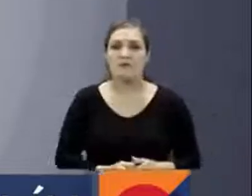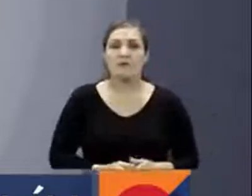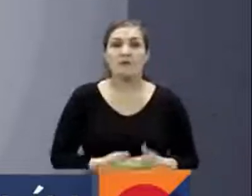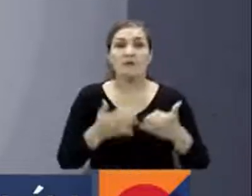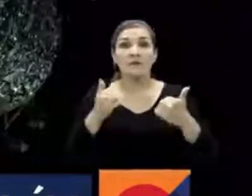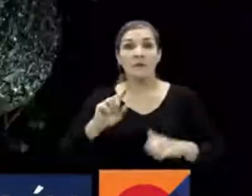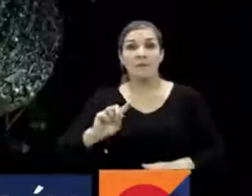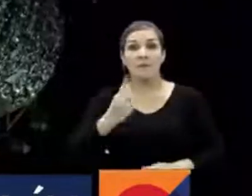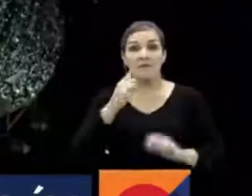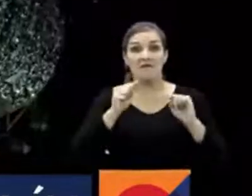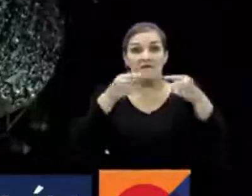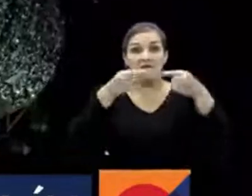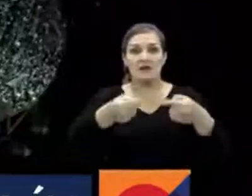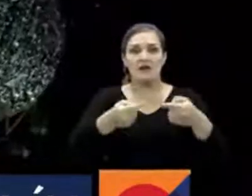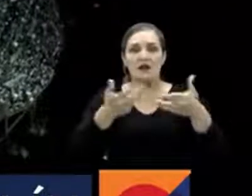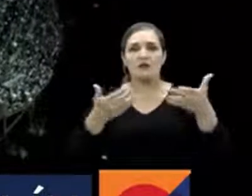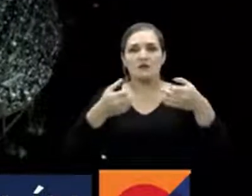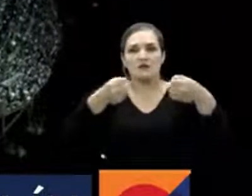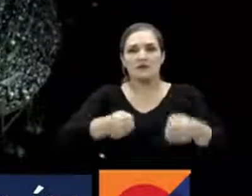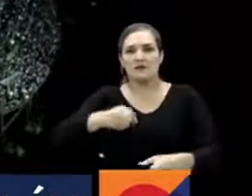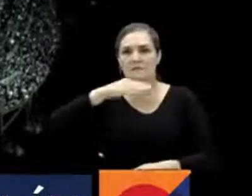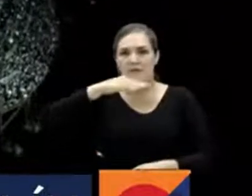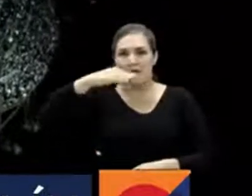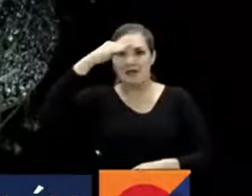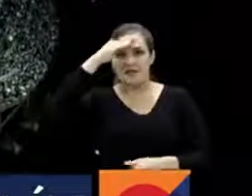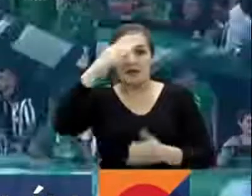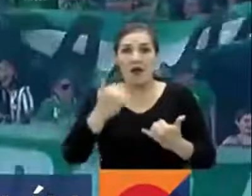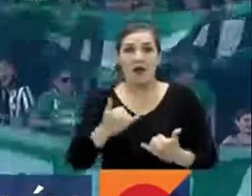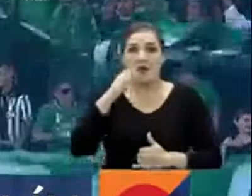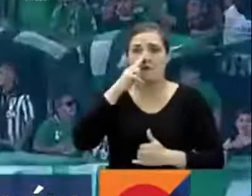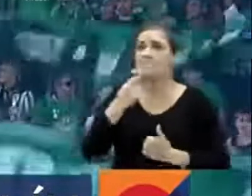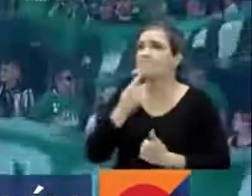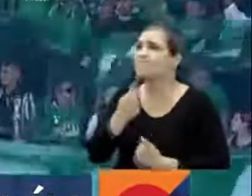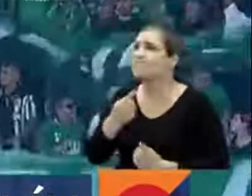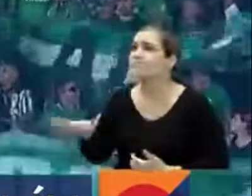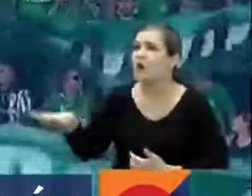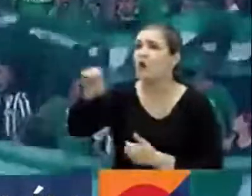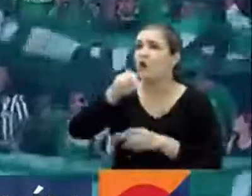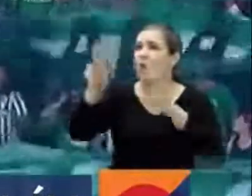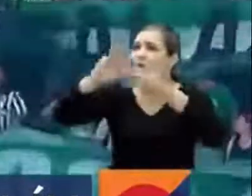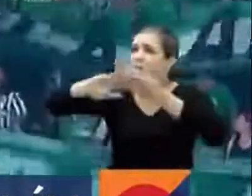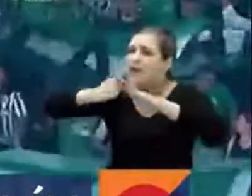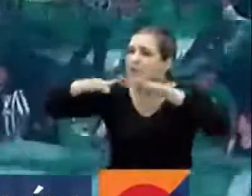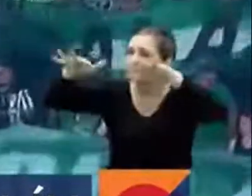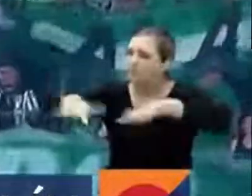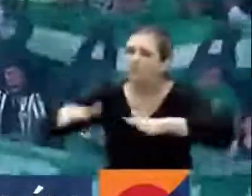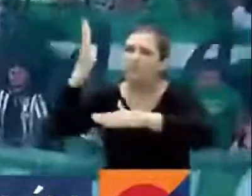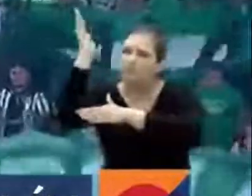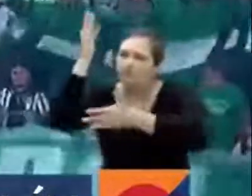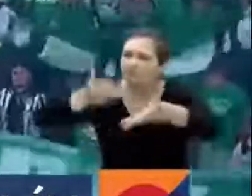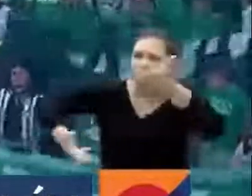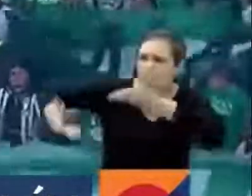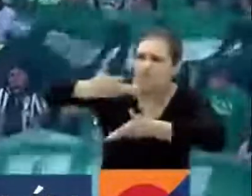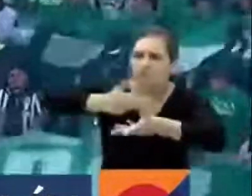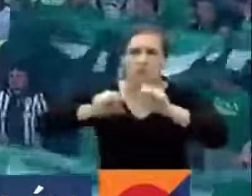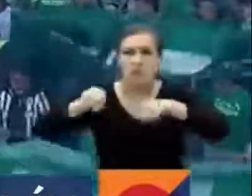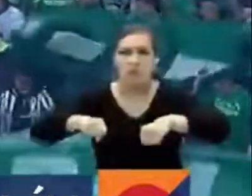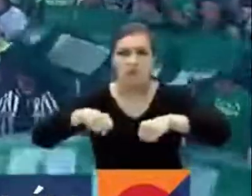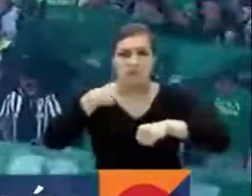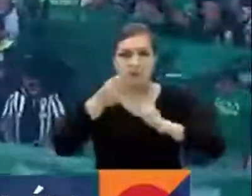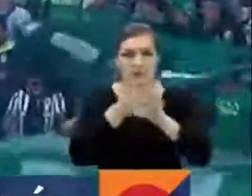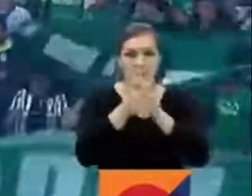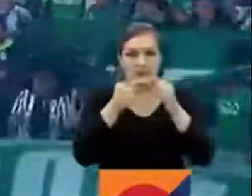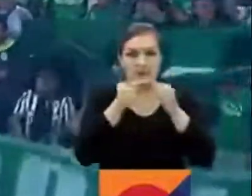en Medellín. Nacional pidió a hinchada disfrutar encuentro en paz. Detalles en nuestra sección deportiva.